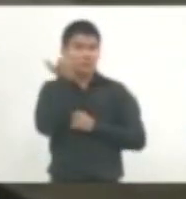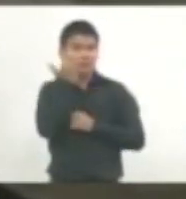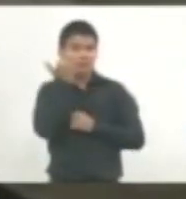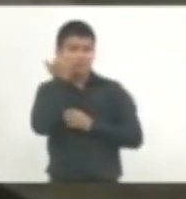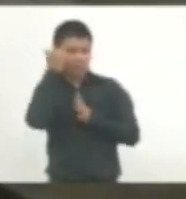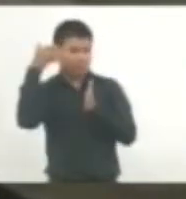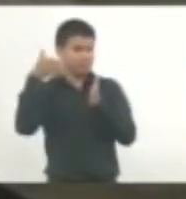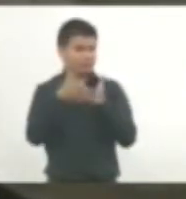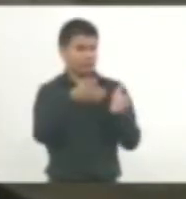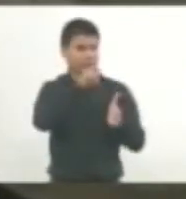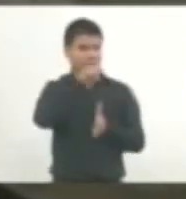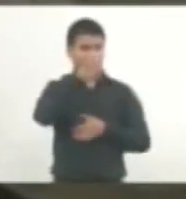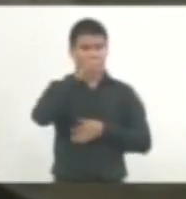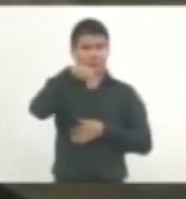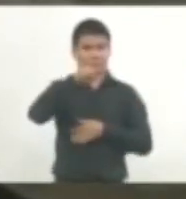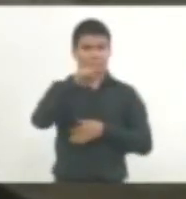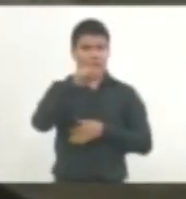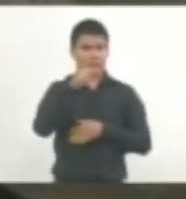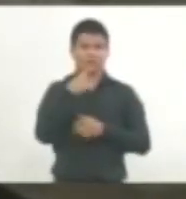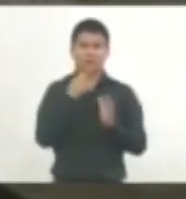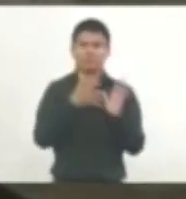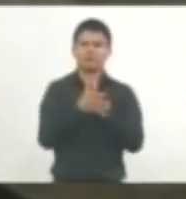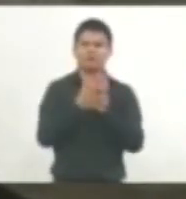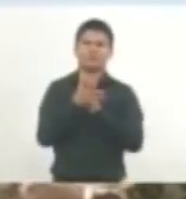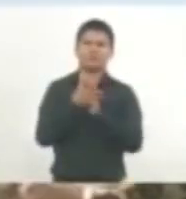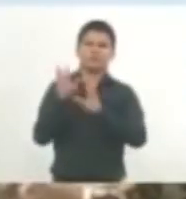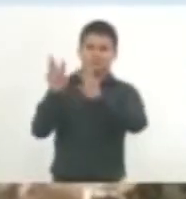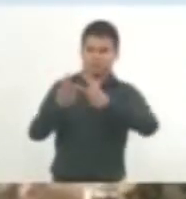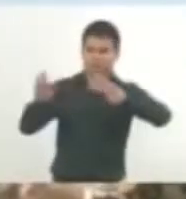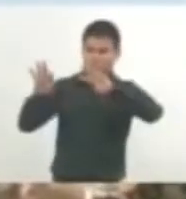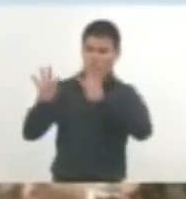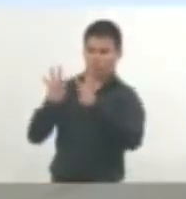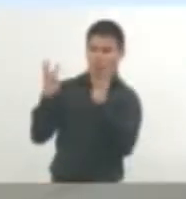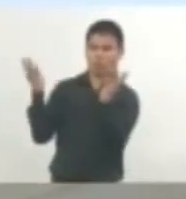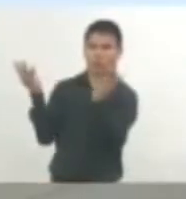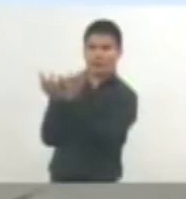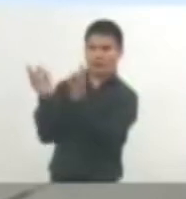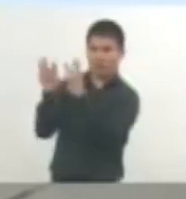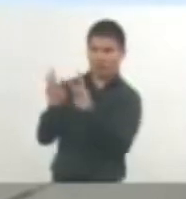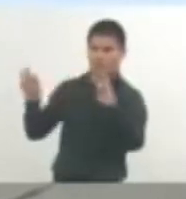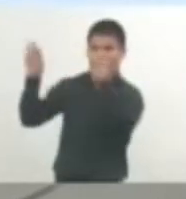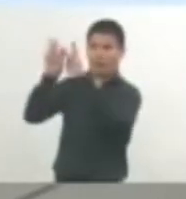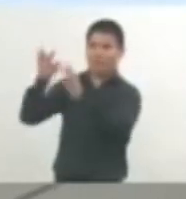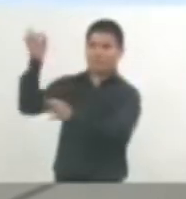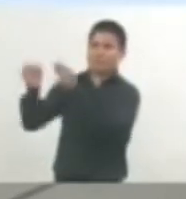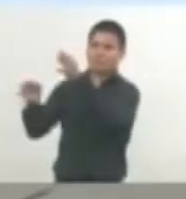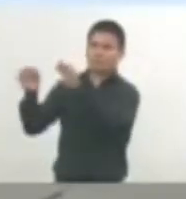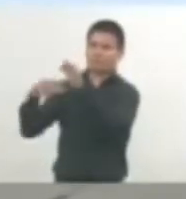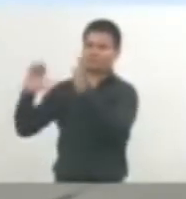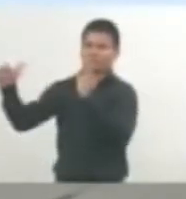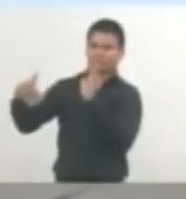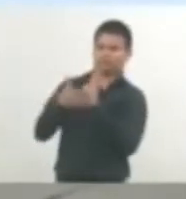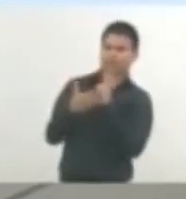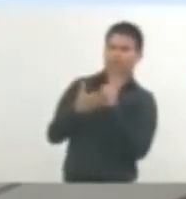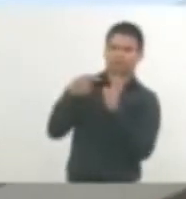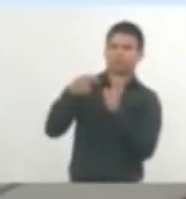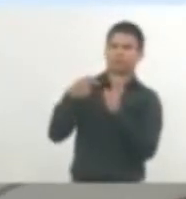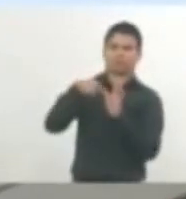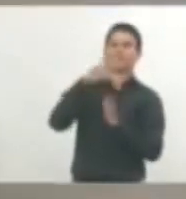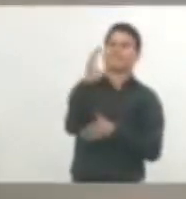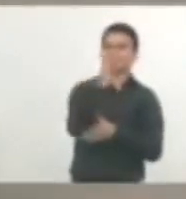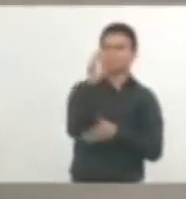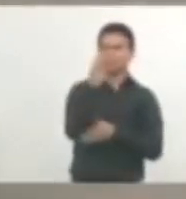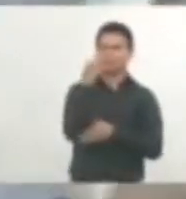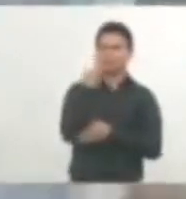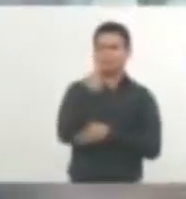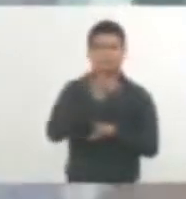Estado colombiano ante el Tribunal de la Comisión de las Naciones Unidas para el Derecho Mercantil Internacional, UNCITRAL, exigiendo la suma